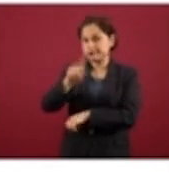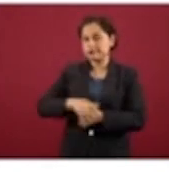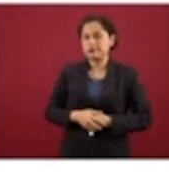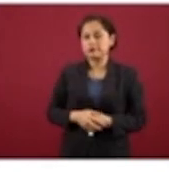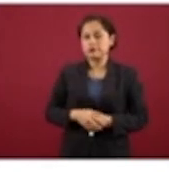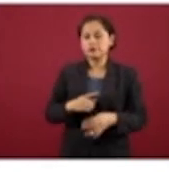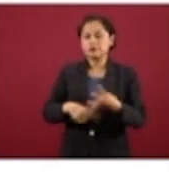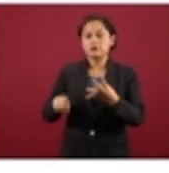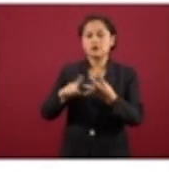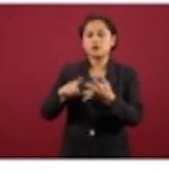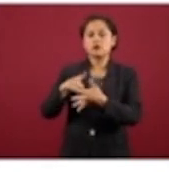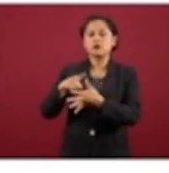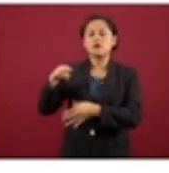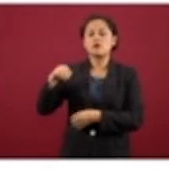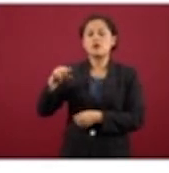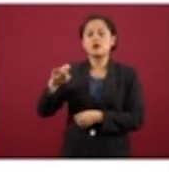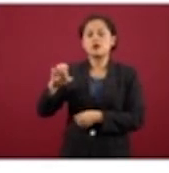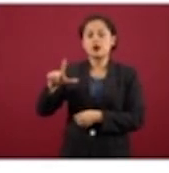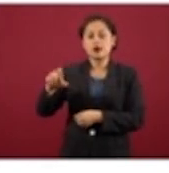enríquez hoy